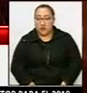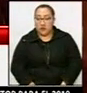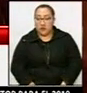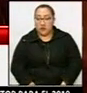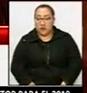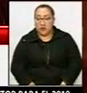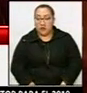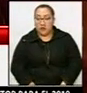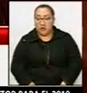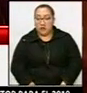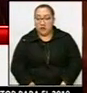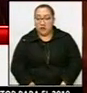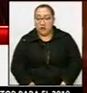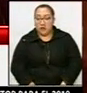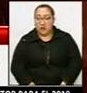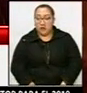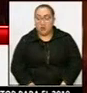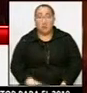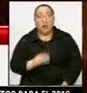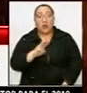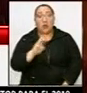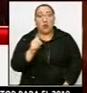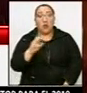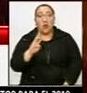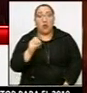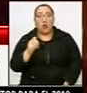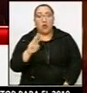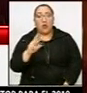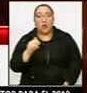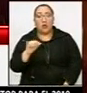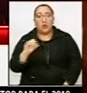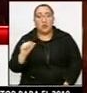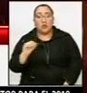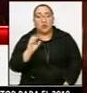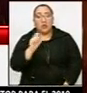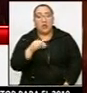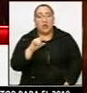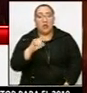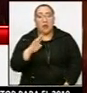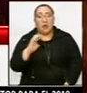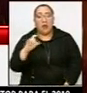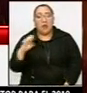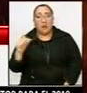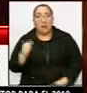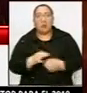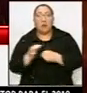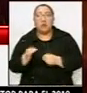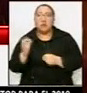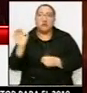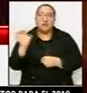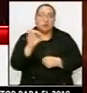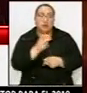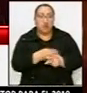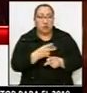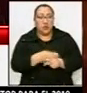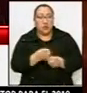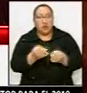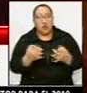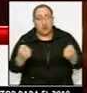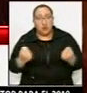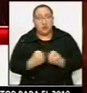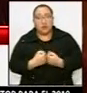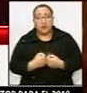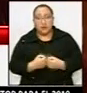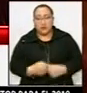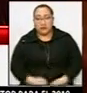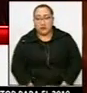Huahuahuasi, Jebabamba y Alto Distrito, en Coporati, Espinar, provincias altas, tan necesarios, tan afectadas, no